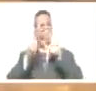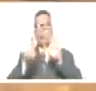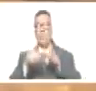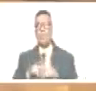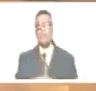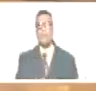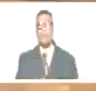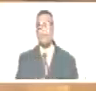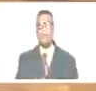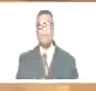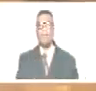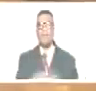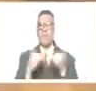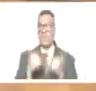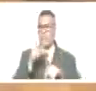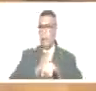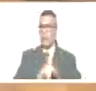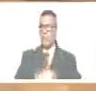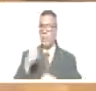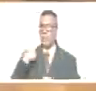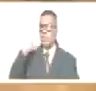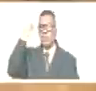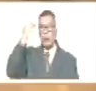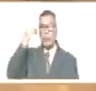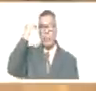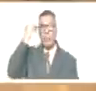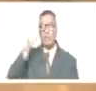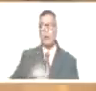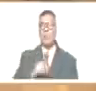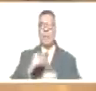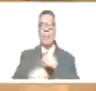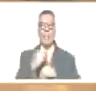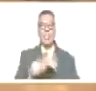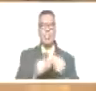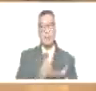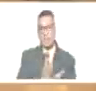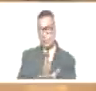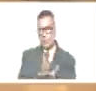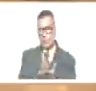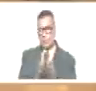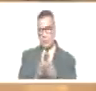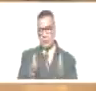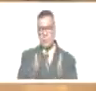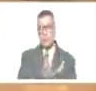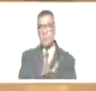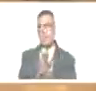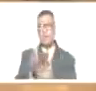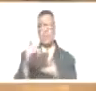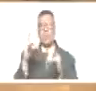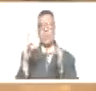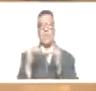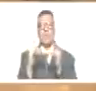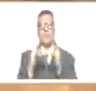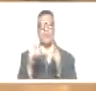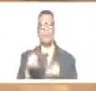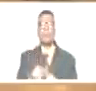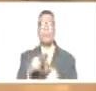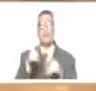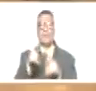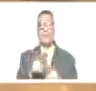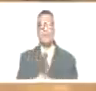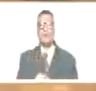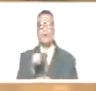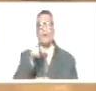ya en ese tiempo se pensaba hacer el canal de Panamá, un canal ahí en